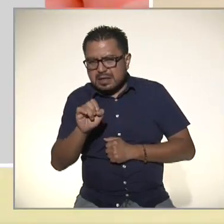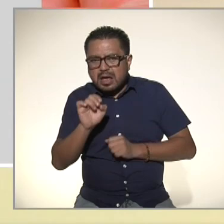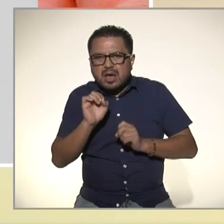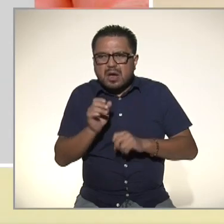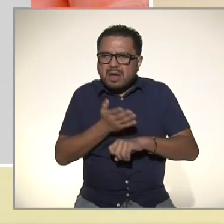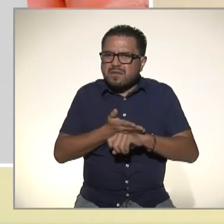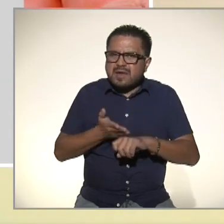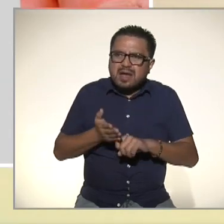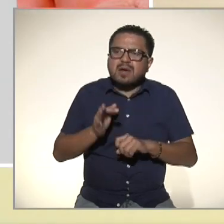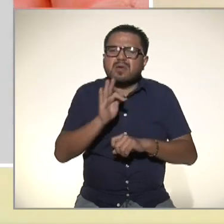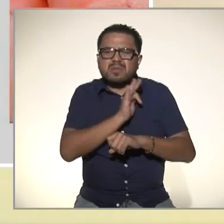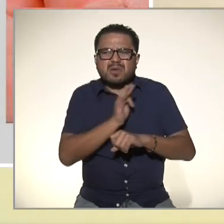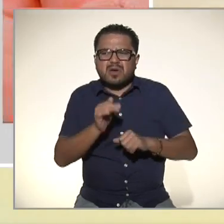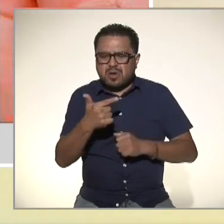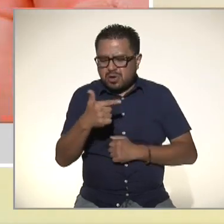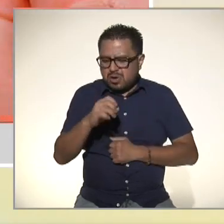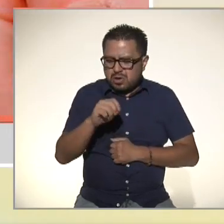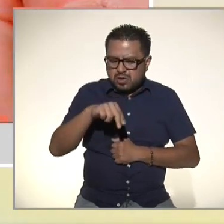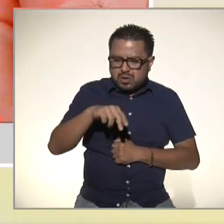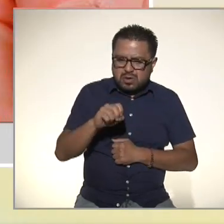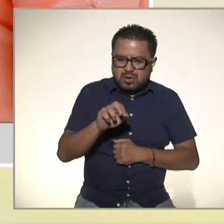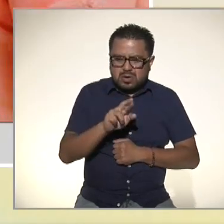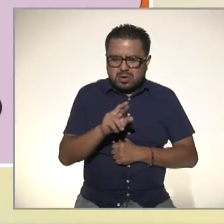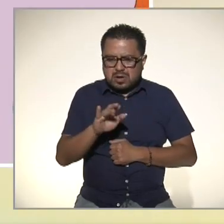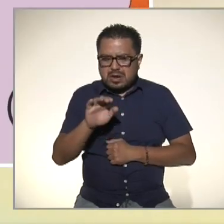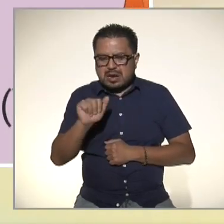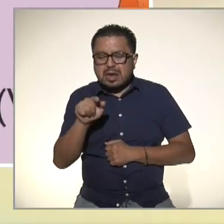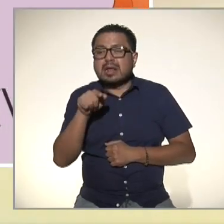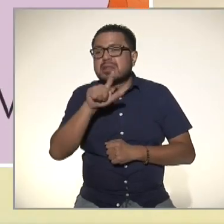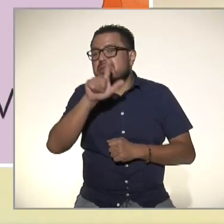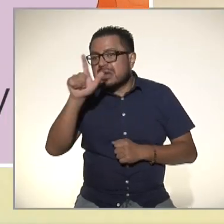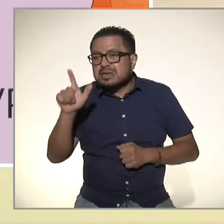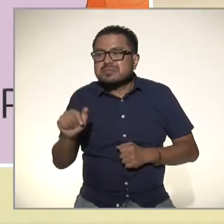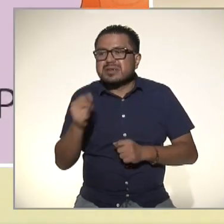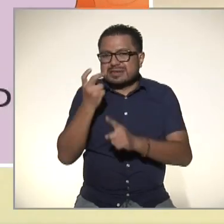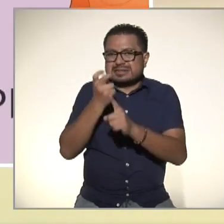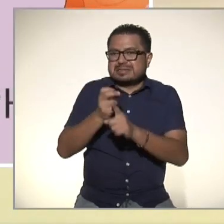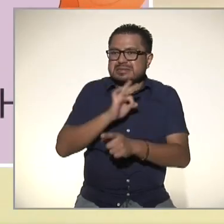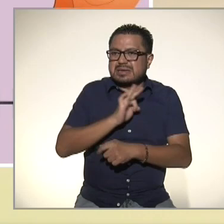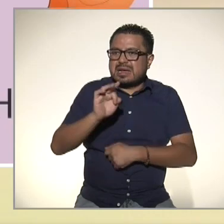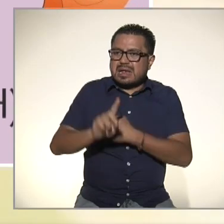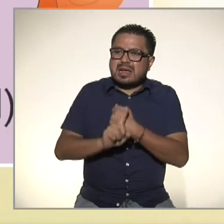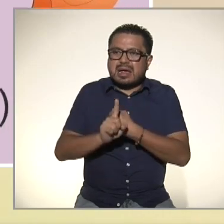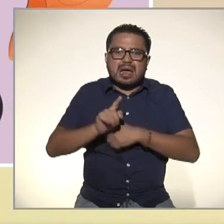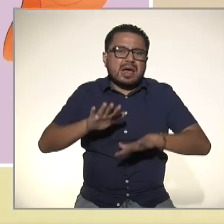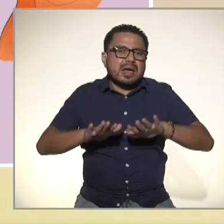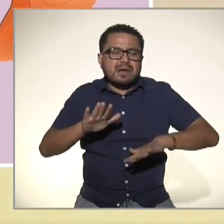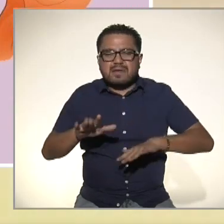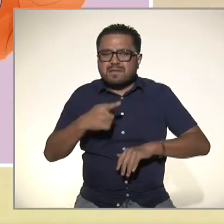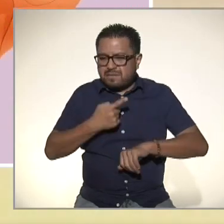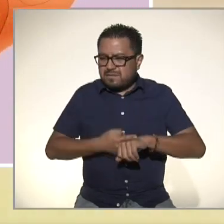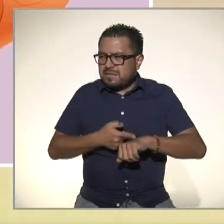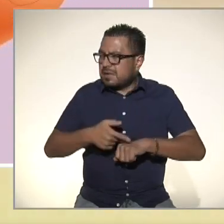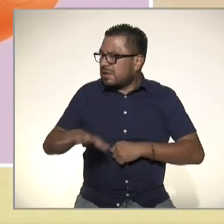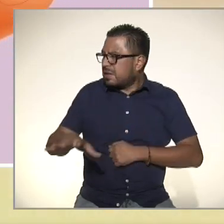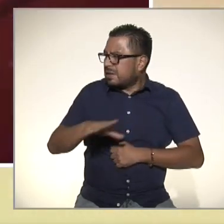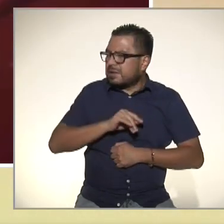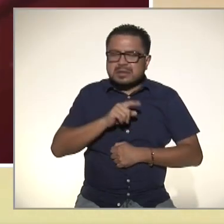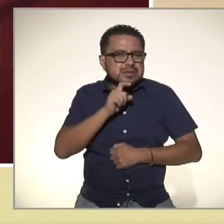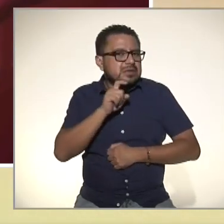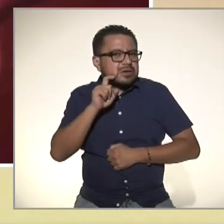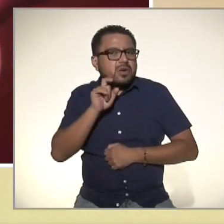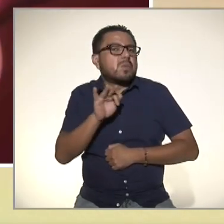blanquecina, podríamos pensar en gonorrea. Y esto puede conllevar a otros efectos. A veces las enfermedades de transmisión sexual nos puede llevar a tener